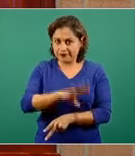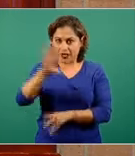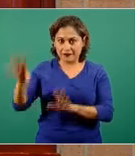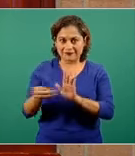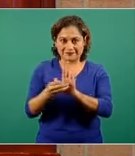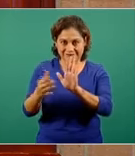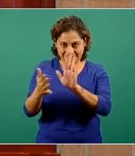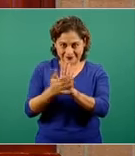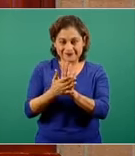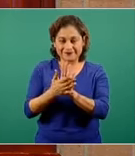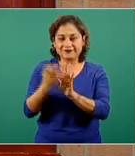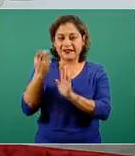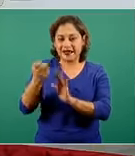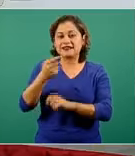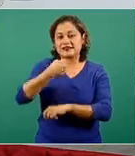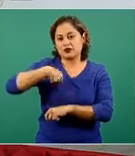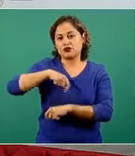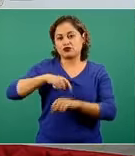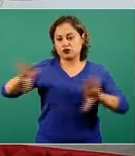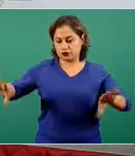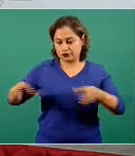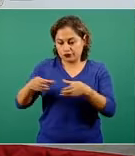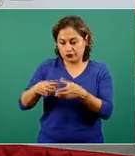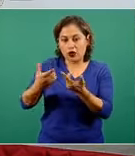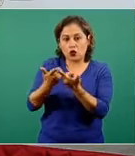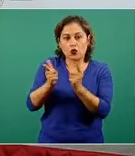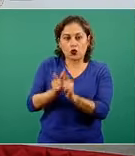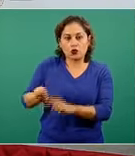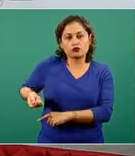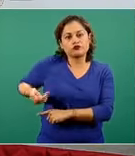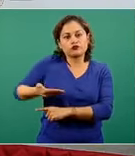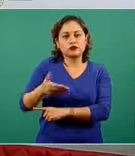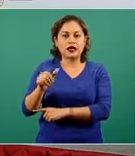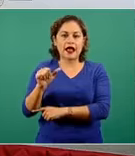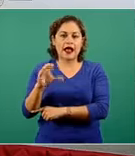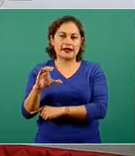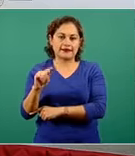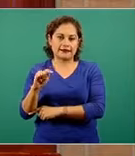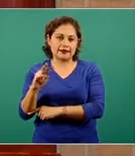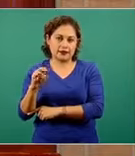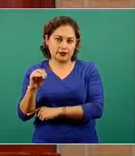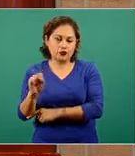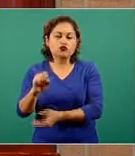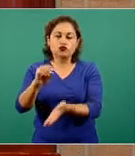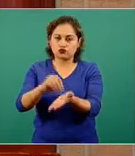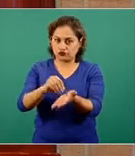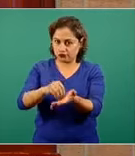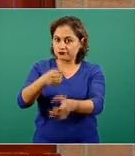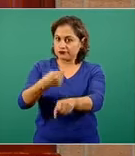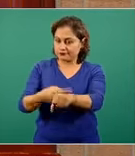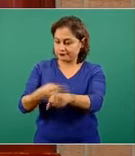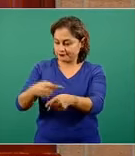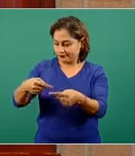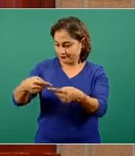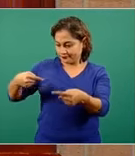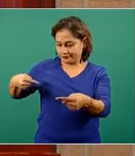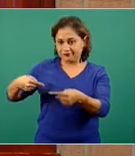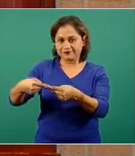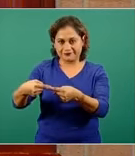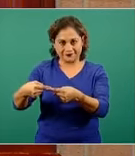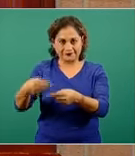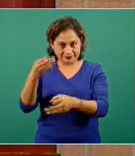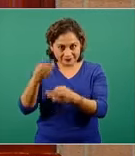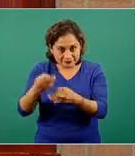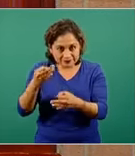grupo que llamamos casos activos estimados y por lo tanto representan la actividad epidémica más